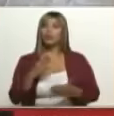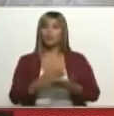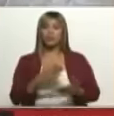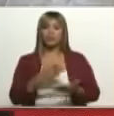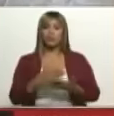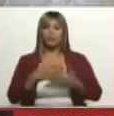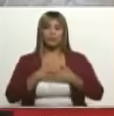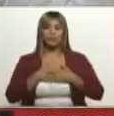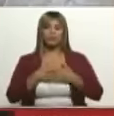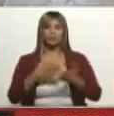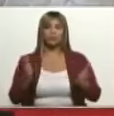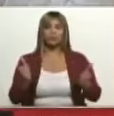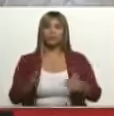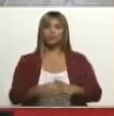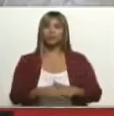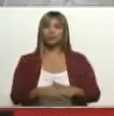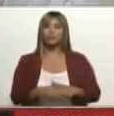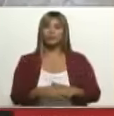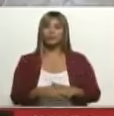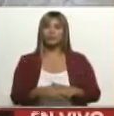estamos dispuestos, a